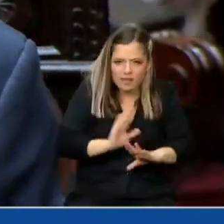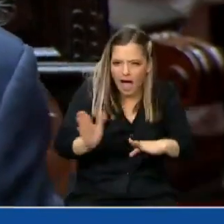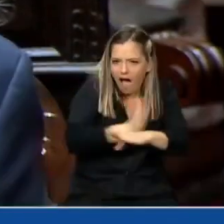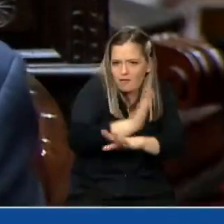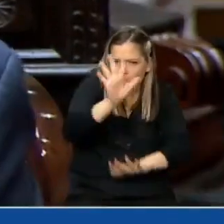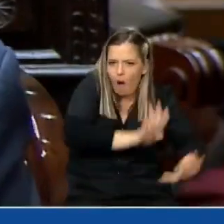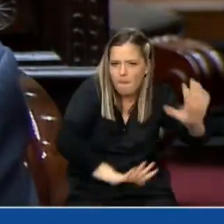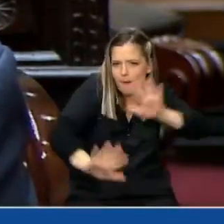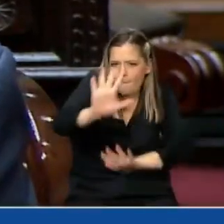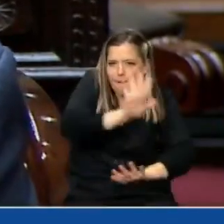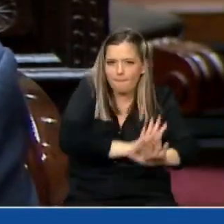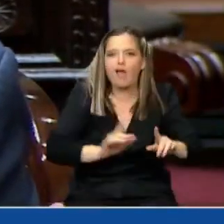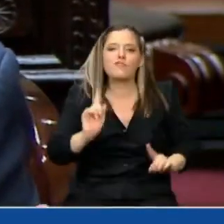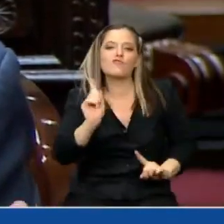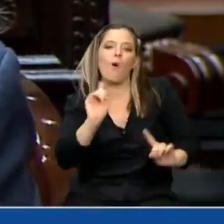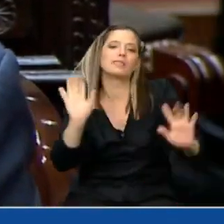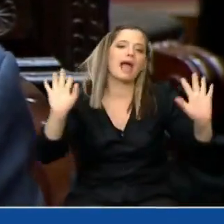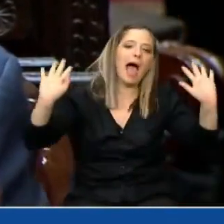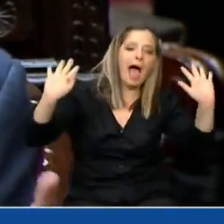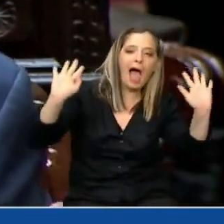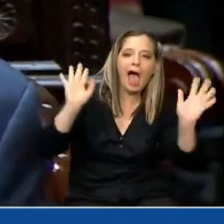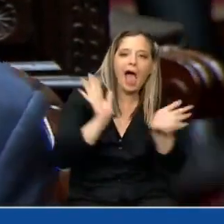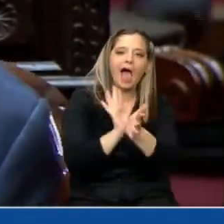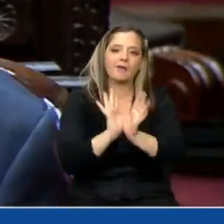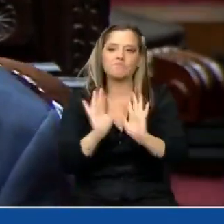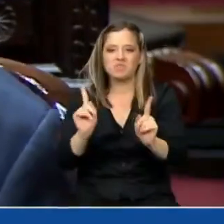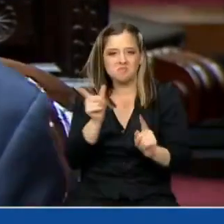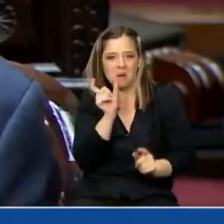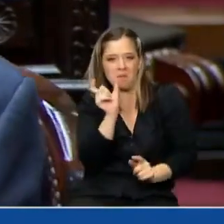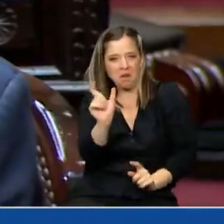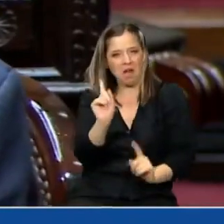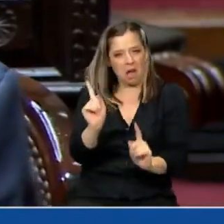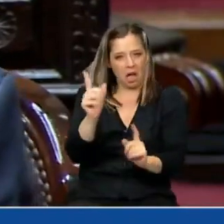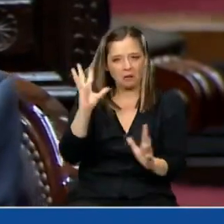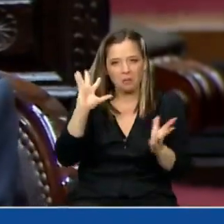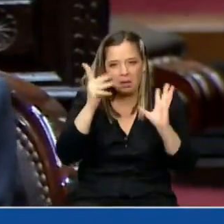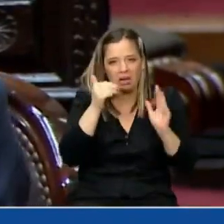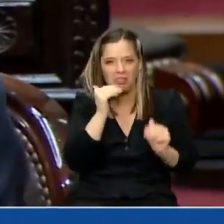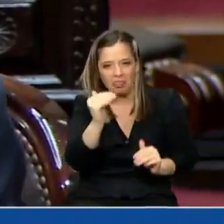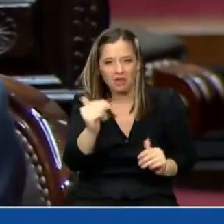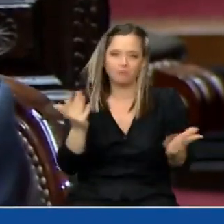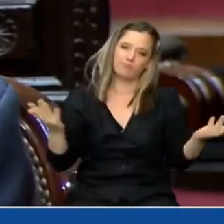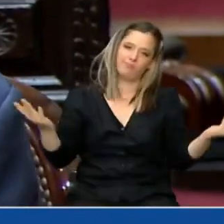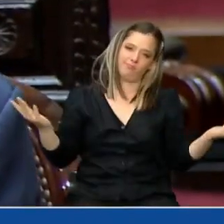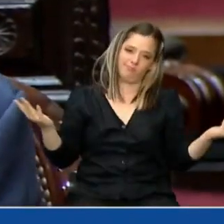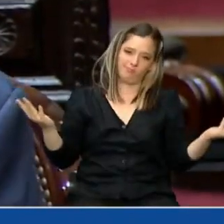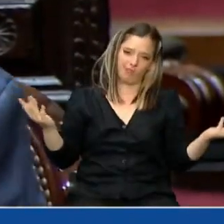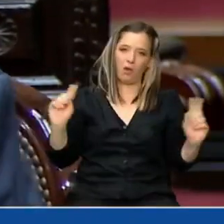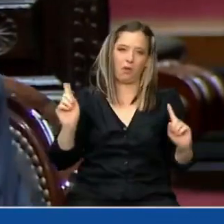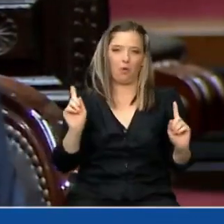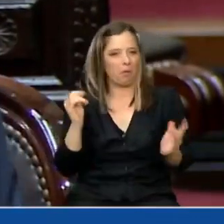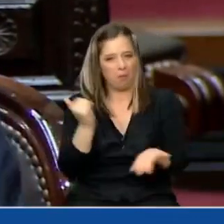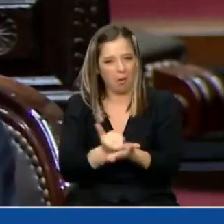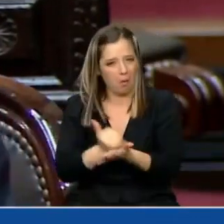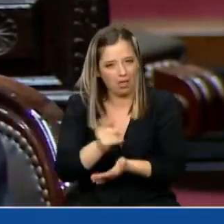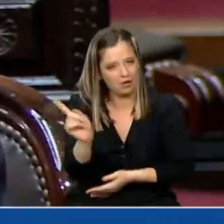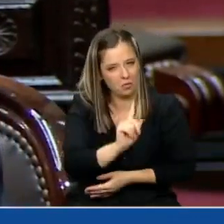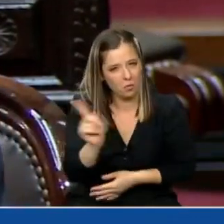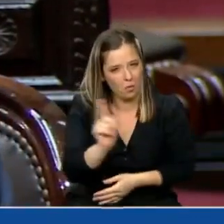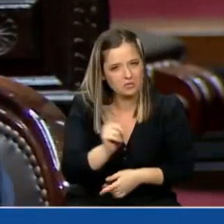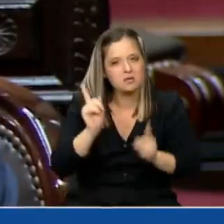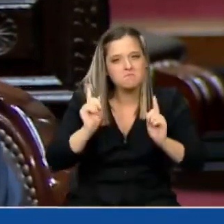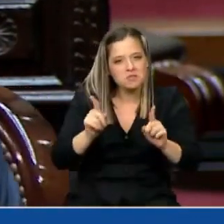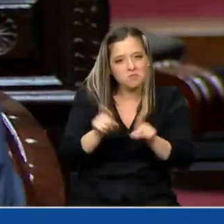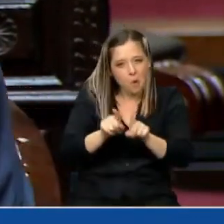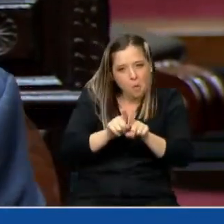No pueden decir que fueron excesos. No banalicemos esto. Cuando, después de pasar por